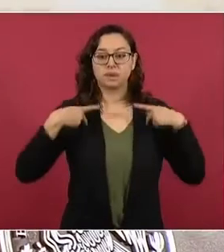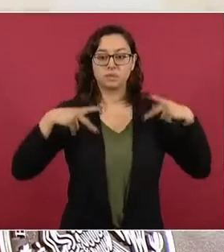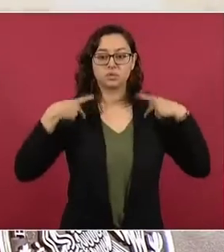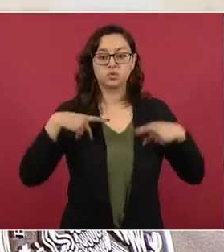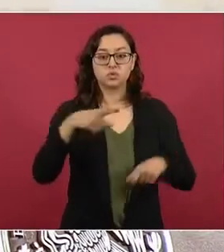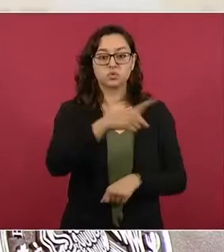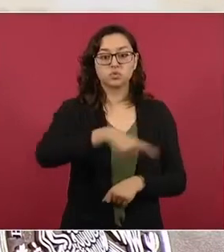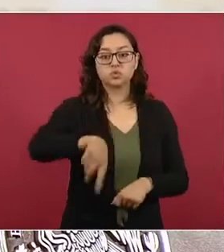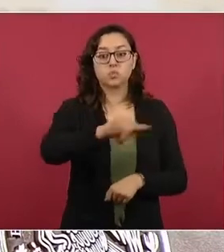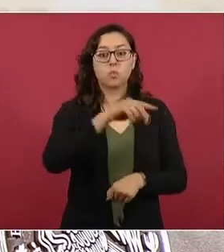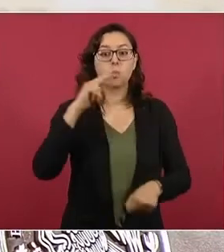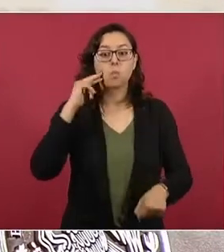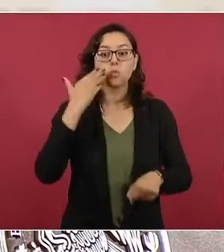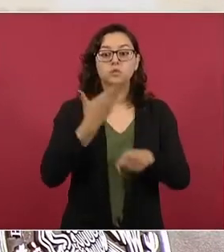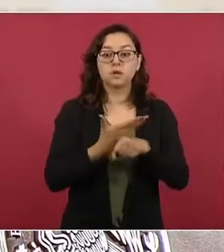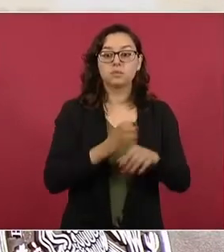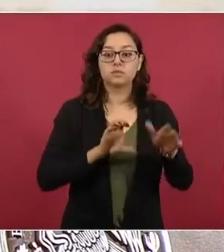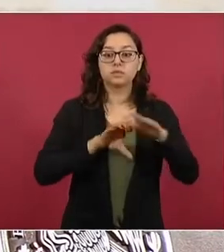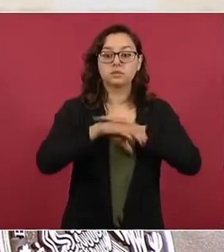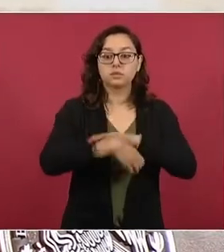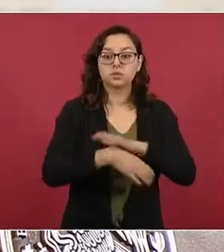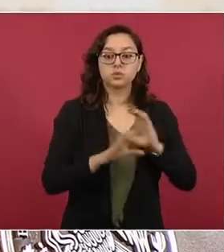los cenotes.